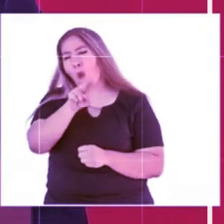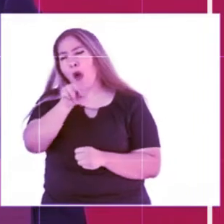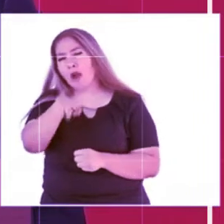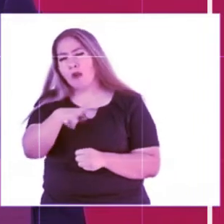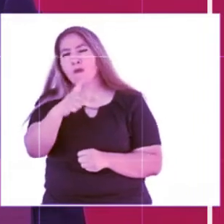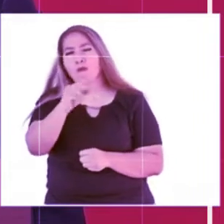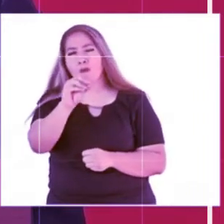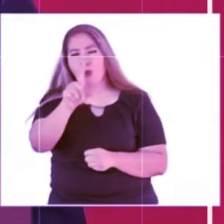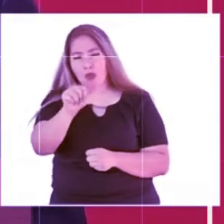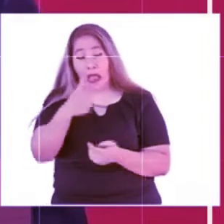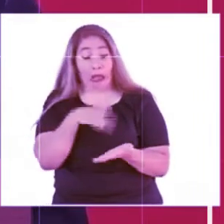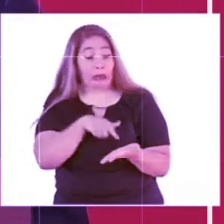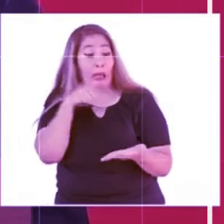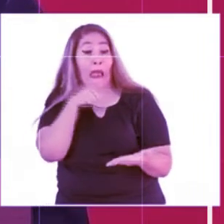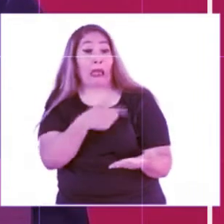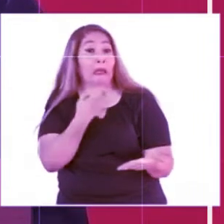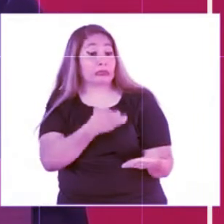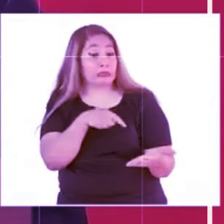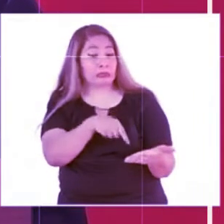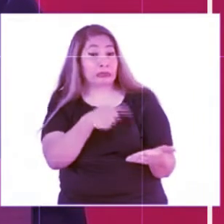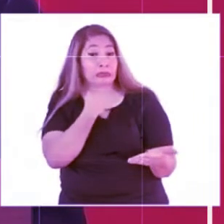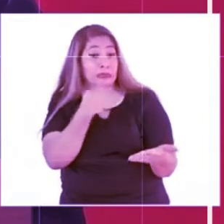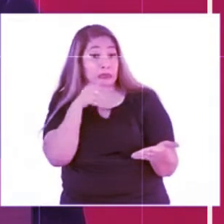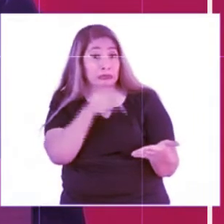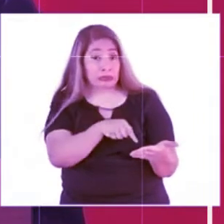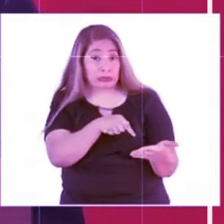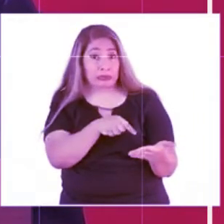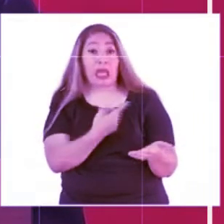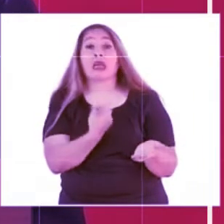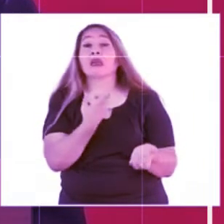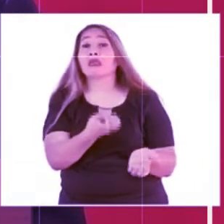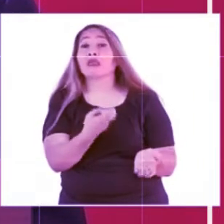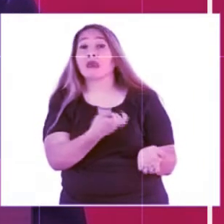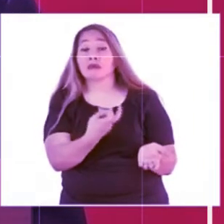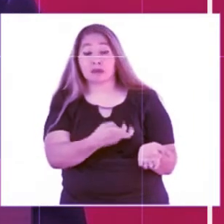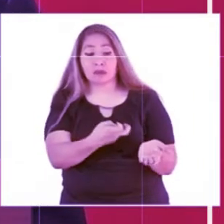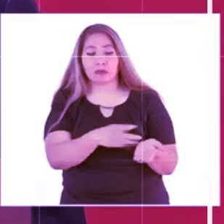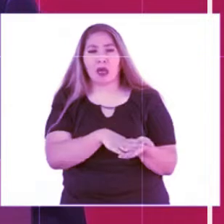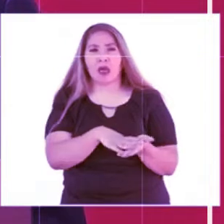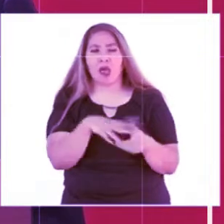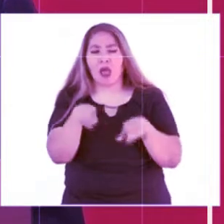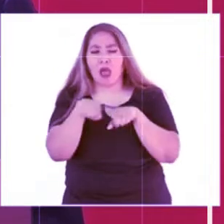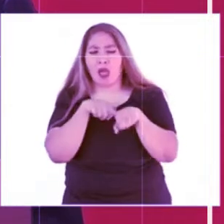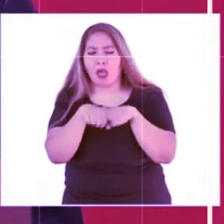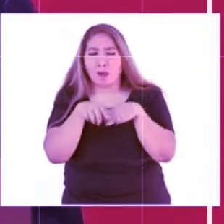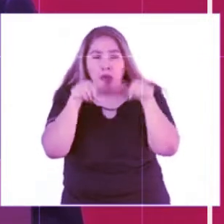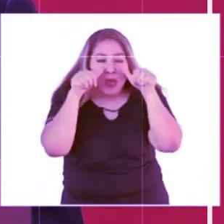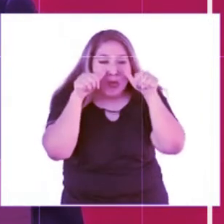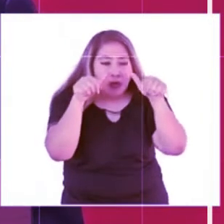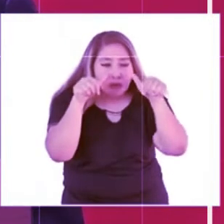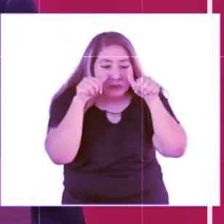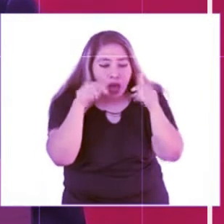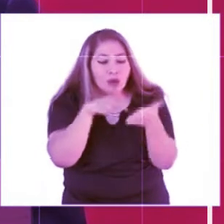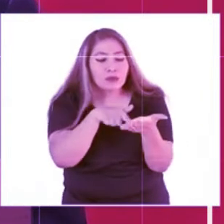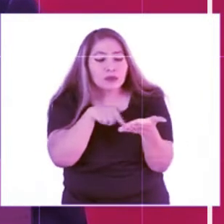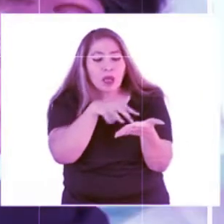En este documento se dice: hermanos, atención,